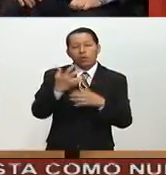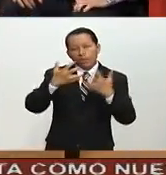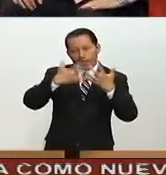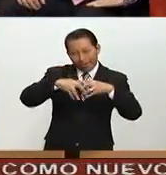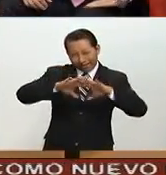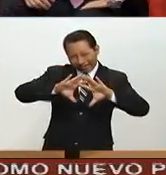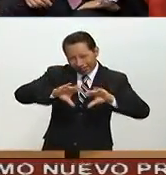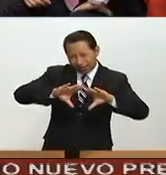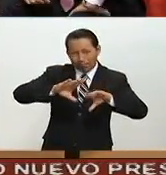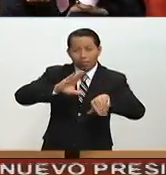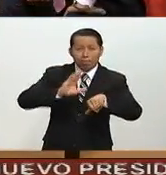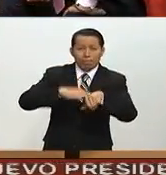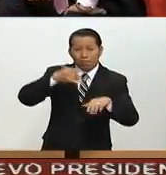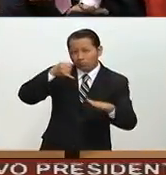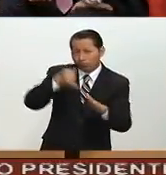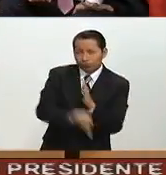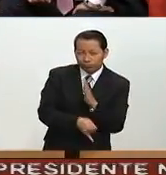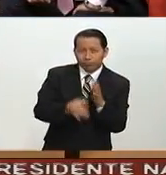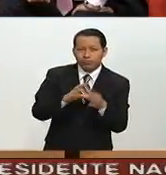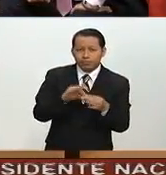social de ir más allá, ¿no? Claro.